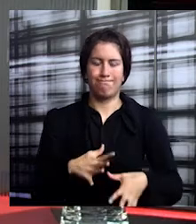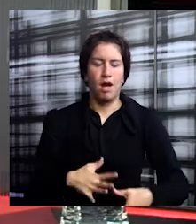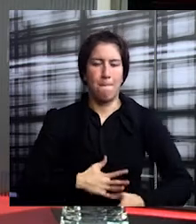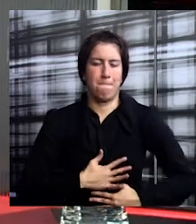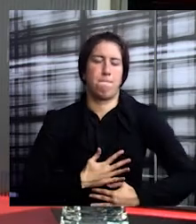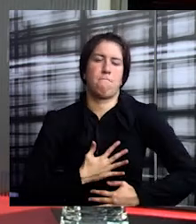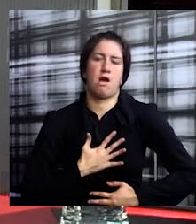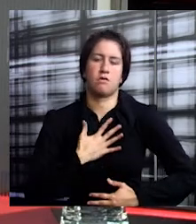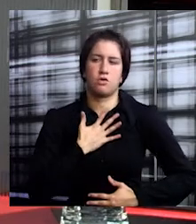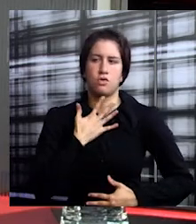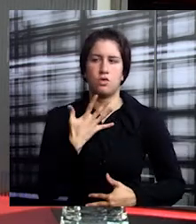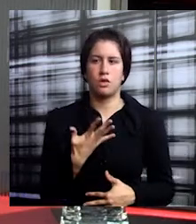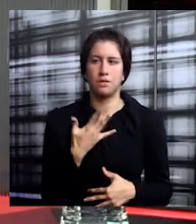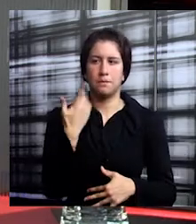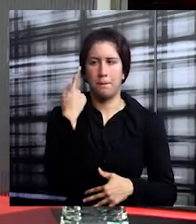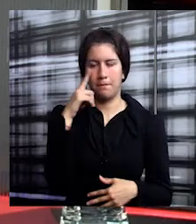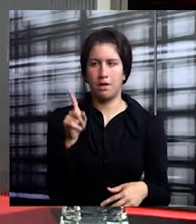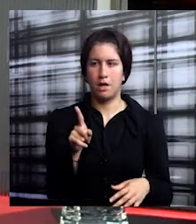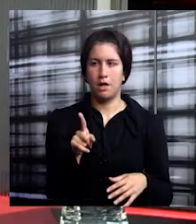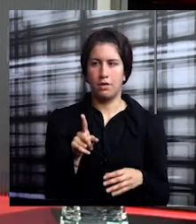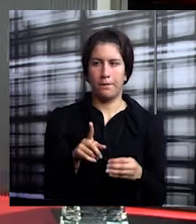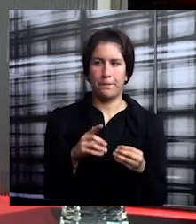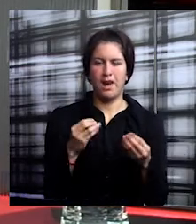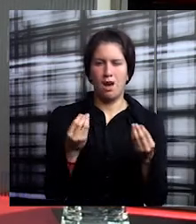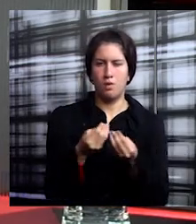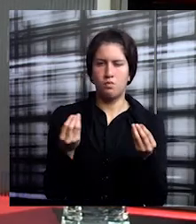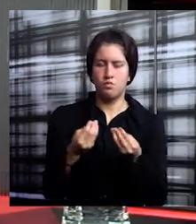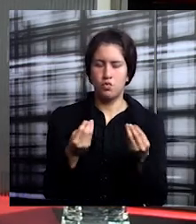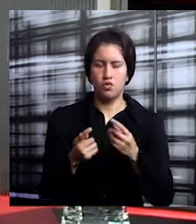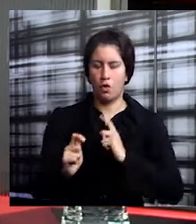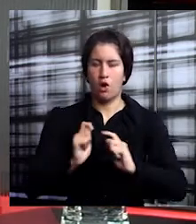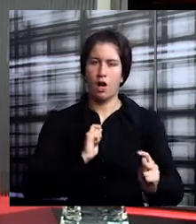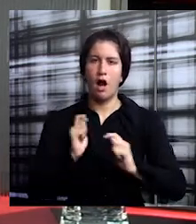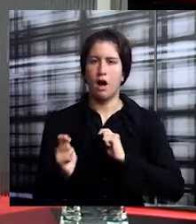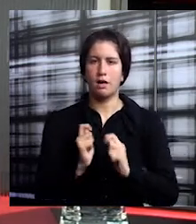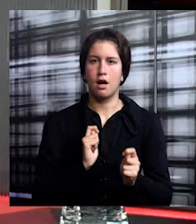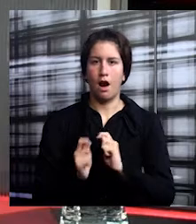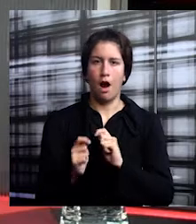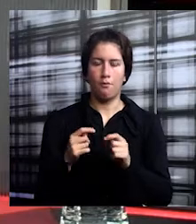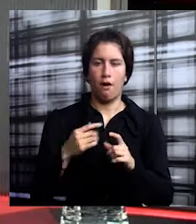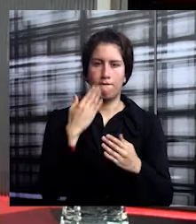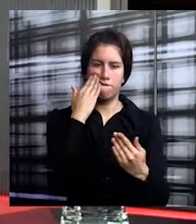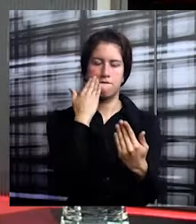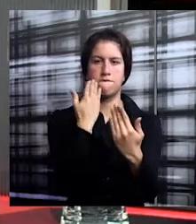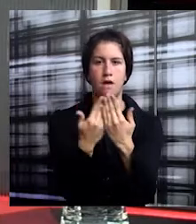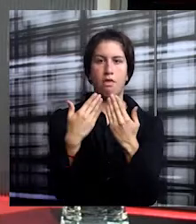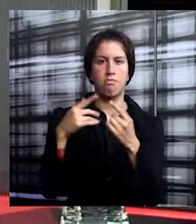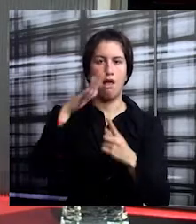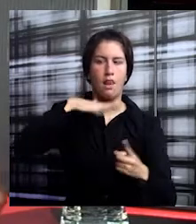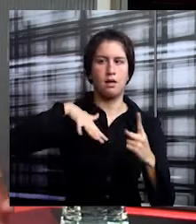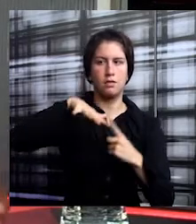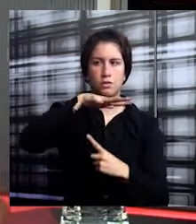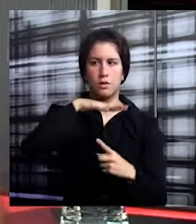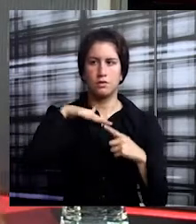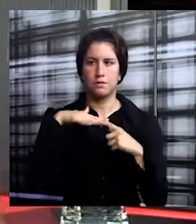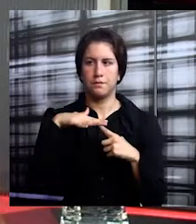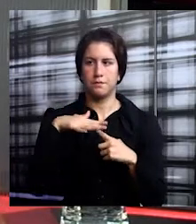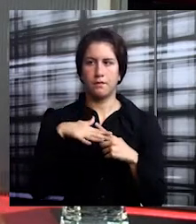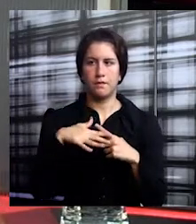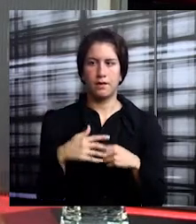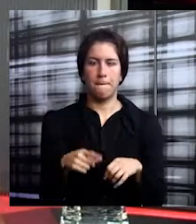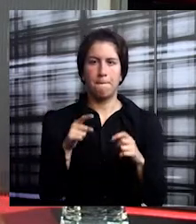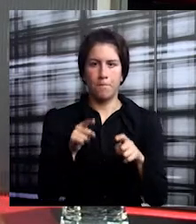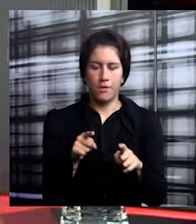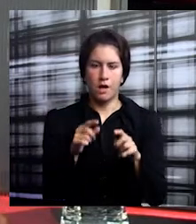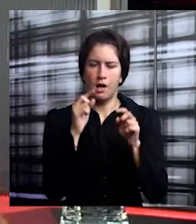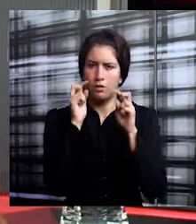estamos arriesgando. Creo que la situación es grave, merita actuar con mucha ponderación y no hay que dejarse guiar por